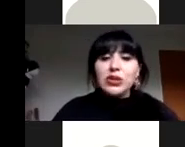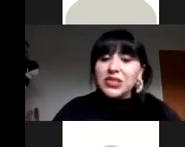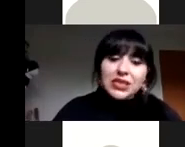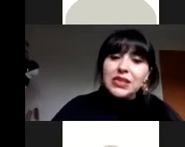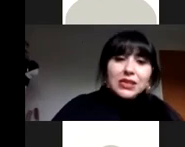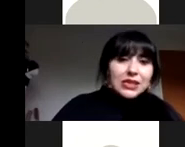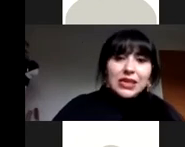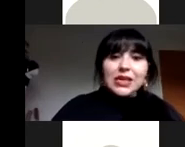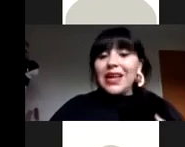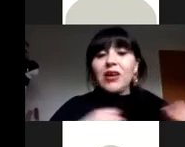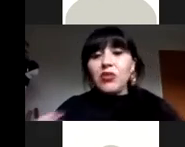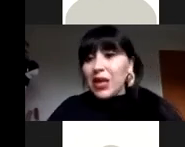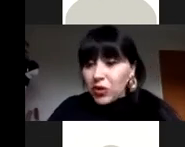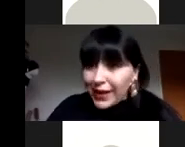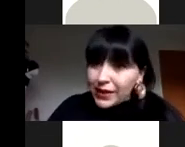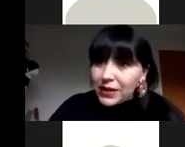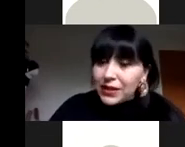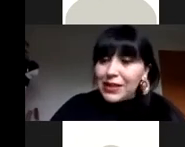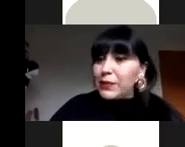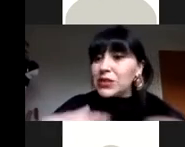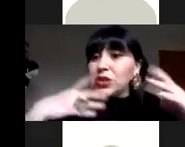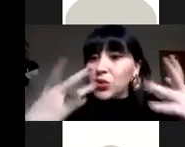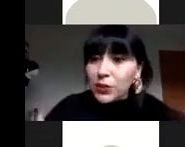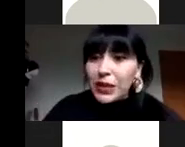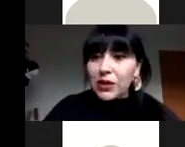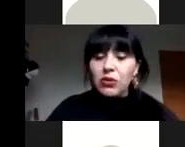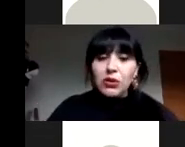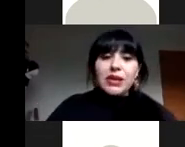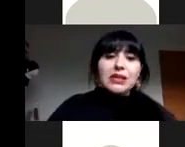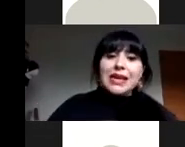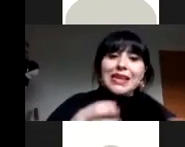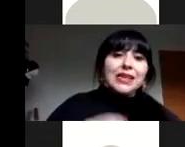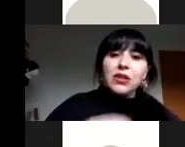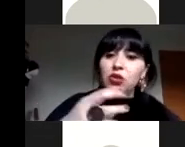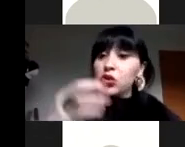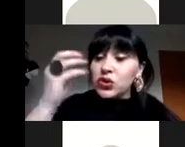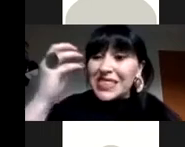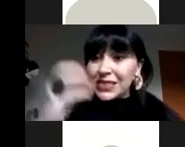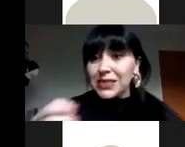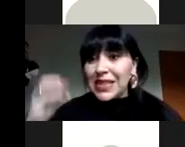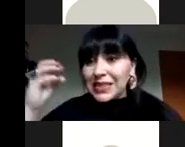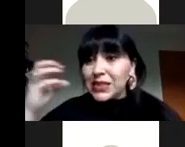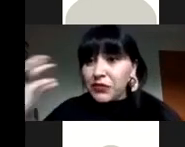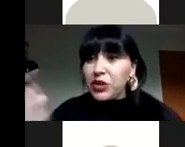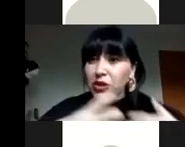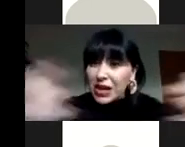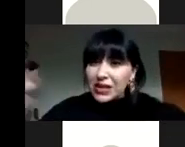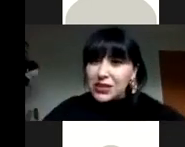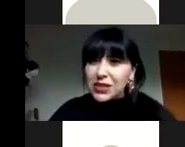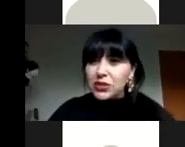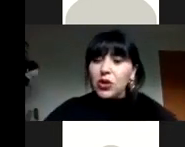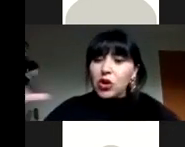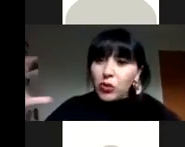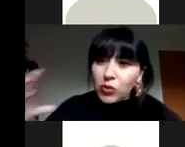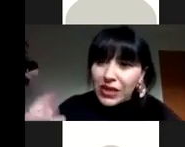quiero decir que cada comunidad escolar, y la invitación que yo siempre hago, es elegir 2, 3 grandes desafíos que nos hagan